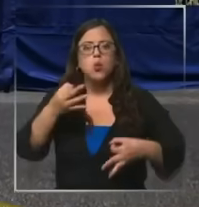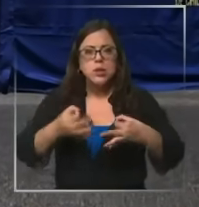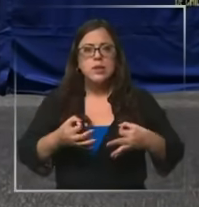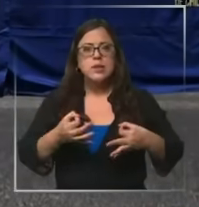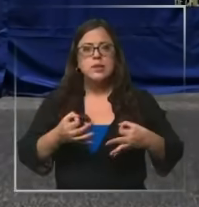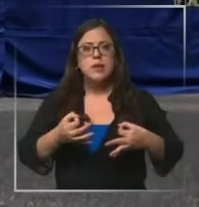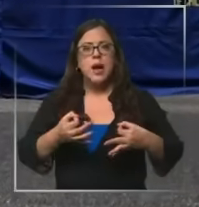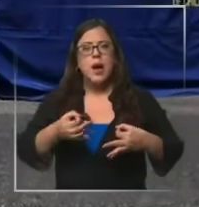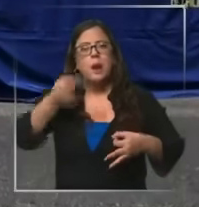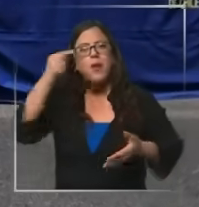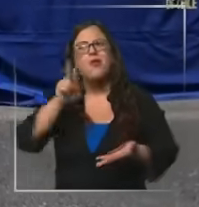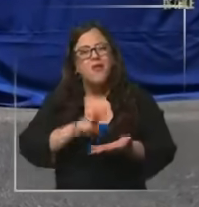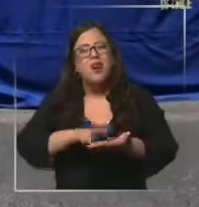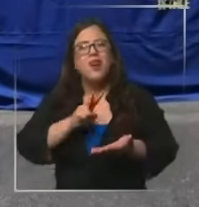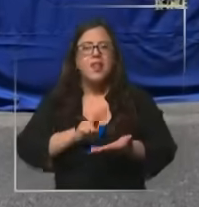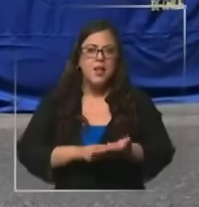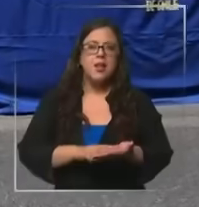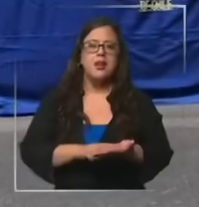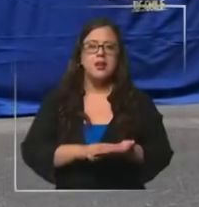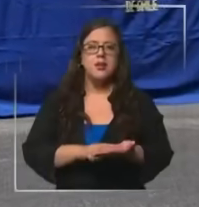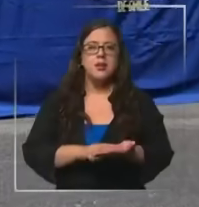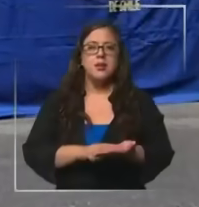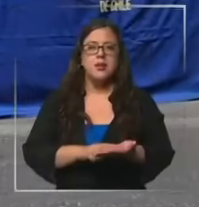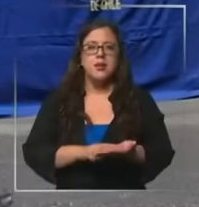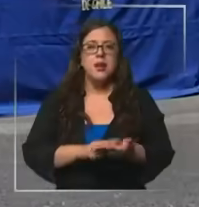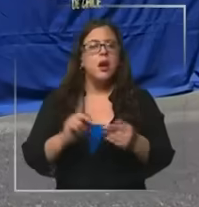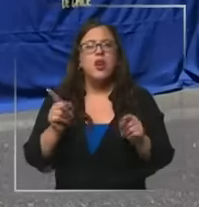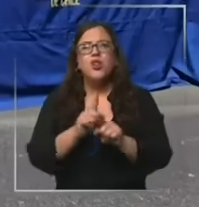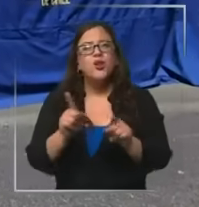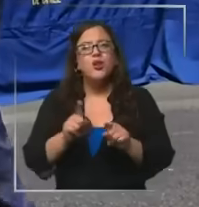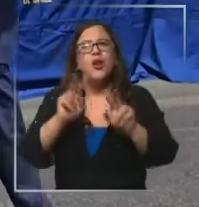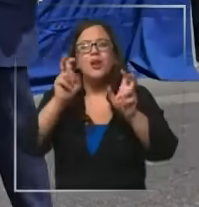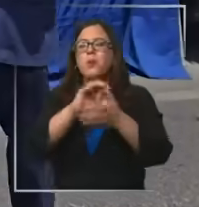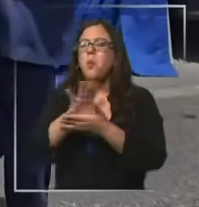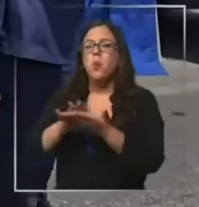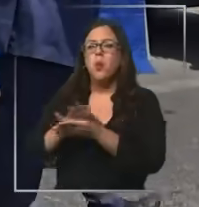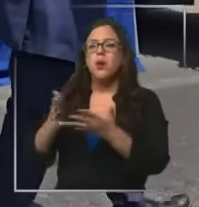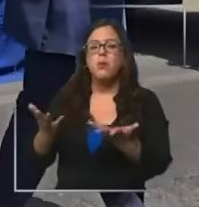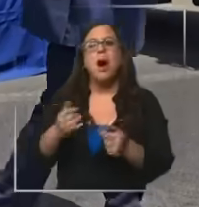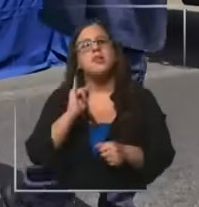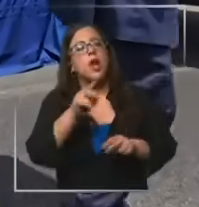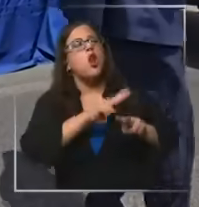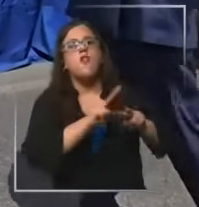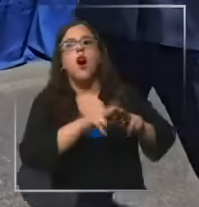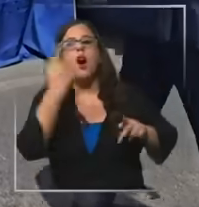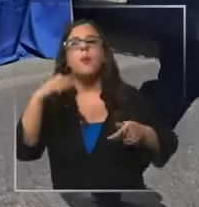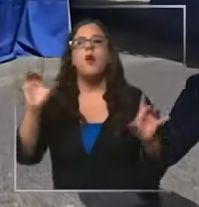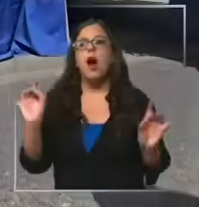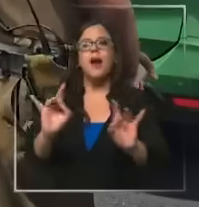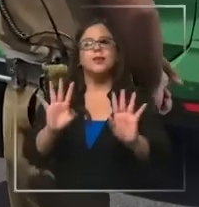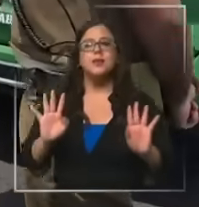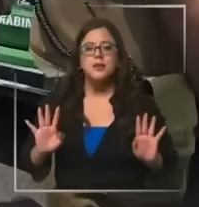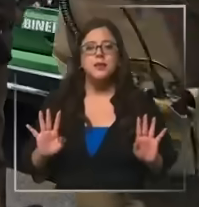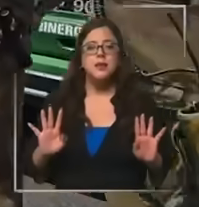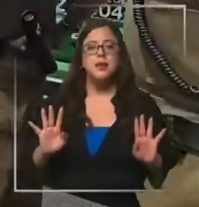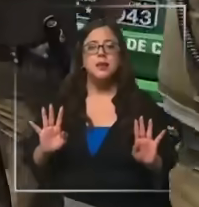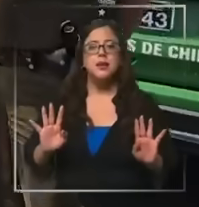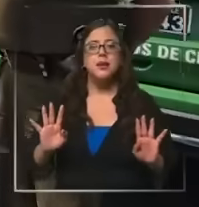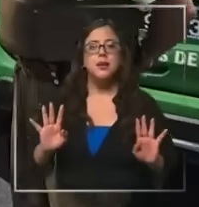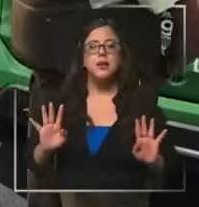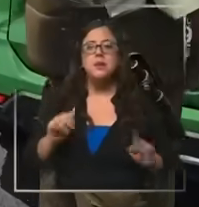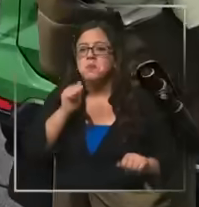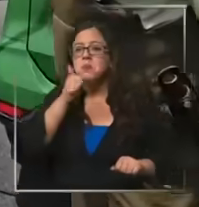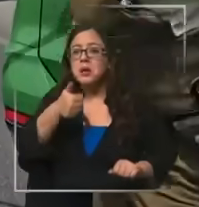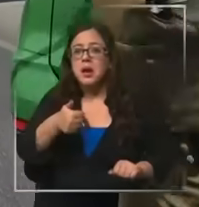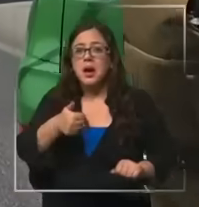que sea, pero que sea verdadera, no que estemos con que sí vamos a hacerlo, pero quedamos ahí. Y mañana